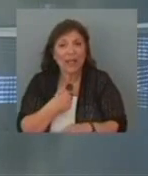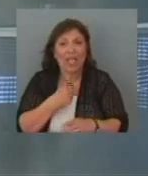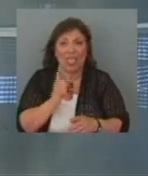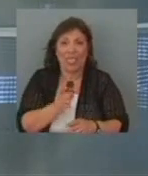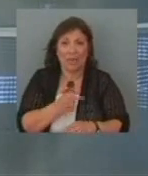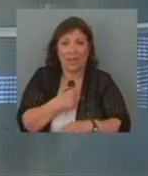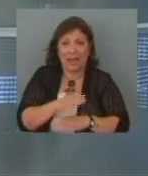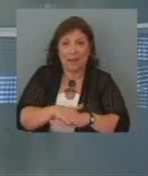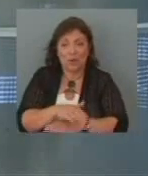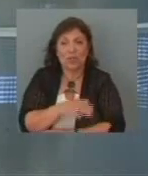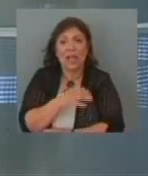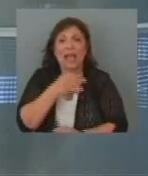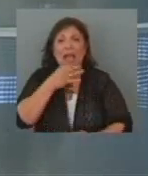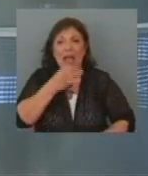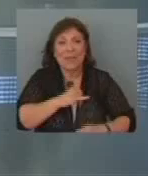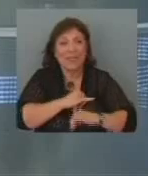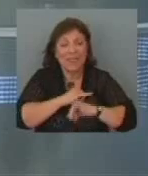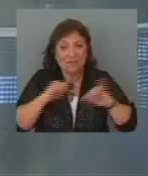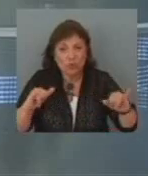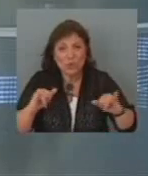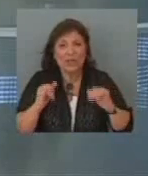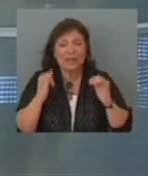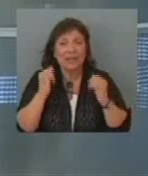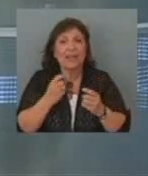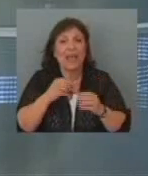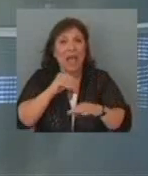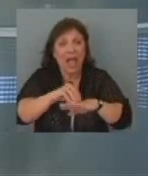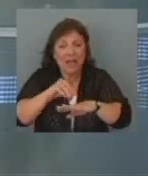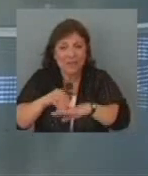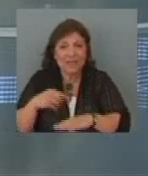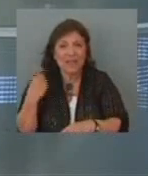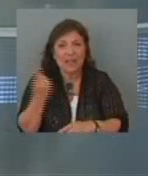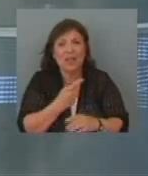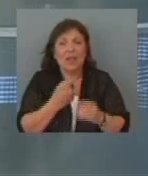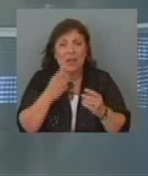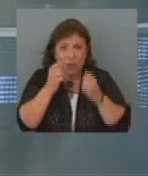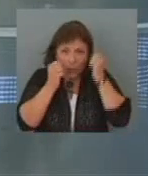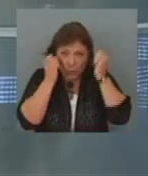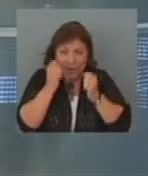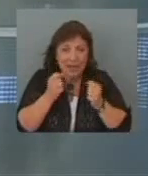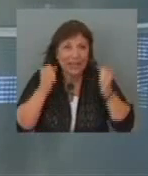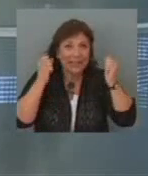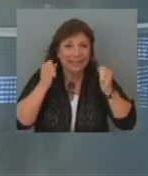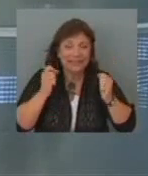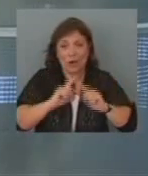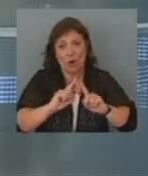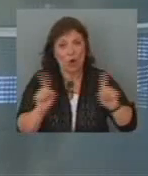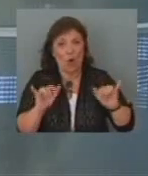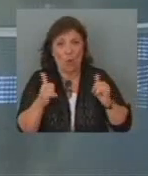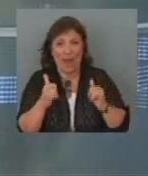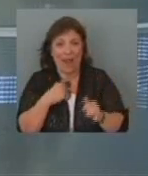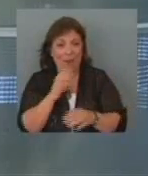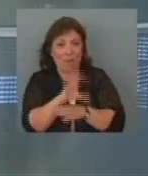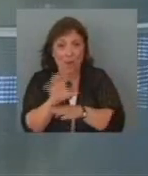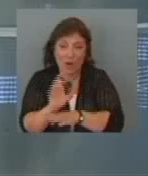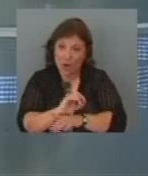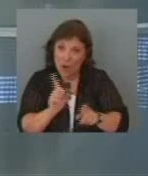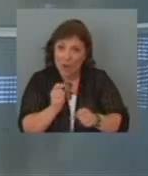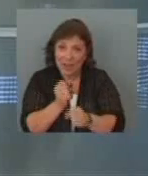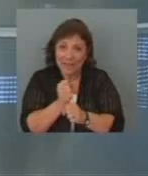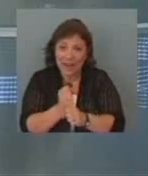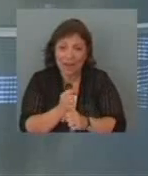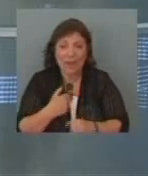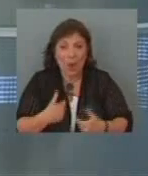responsables a la hora de difundir y de comunicar, para no jugar con la ilusión del hincha y mucho menos con la del trabajador,